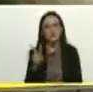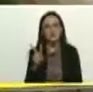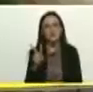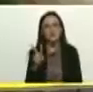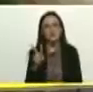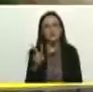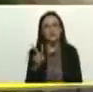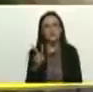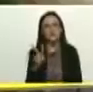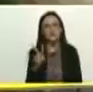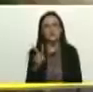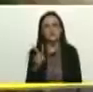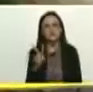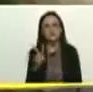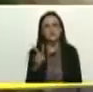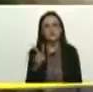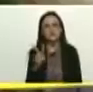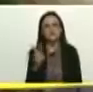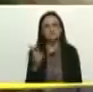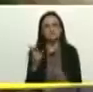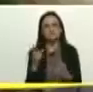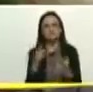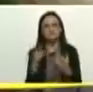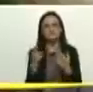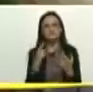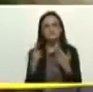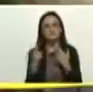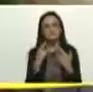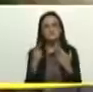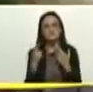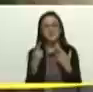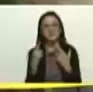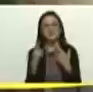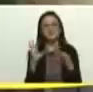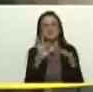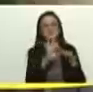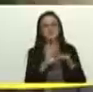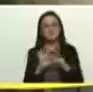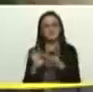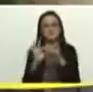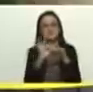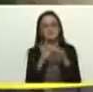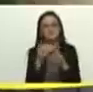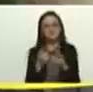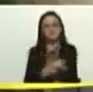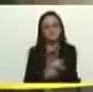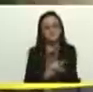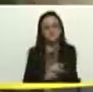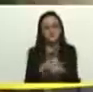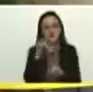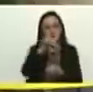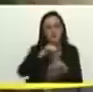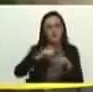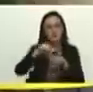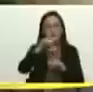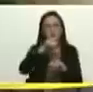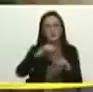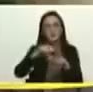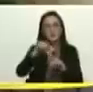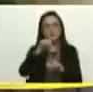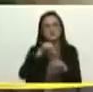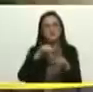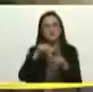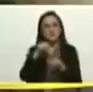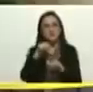fue el restablecimiento de las relaciones de amistad, de hermandad y de cooperación